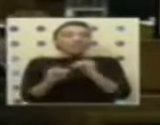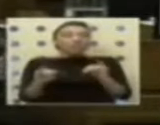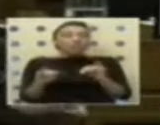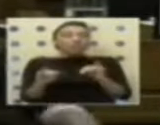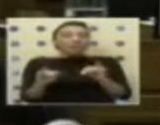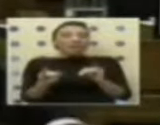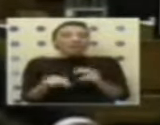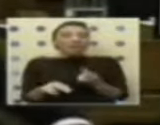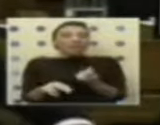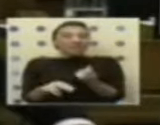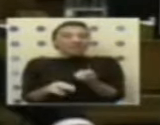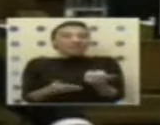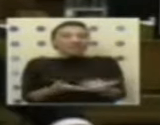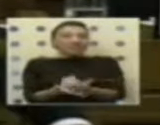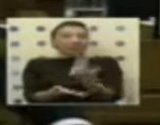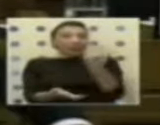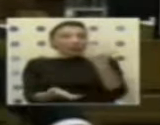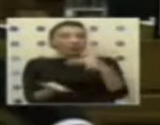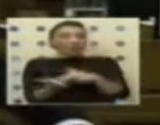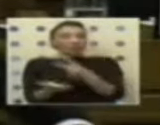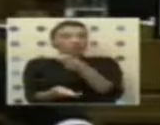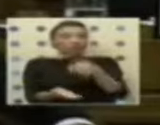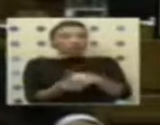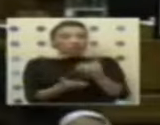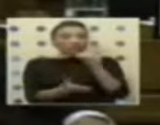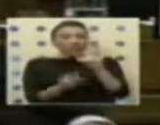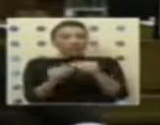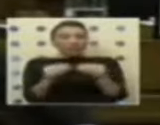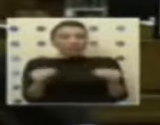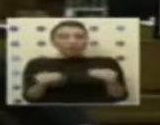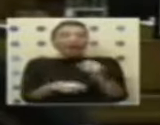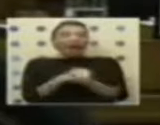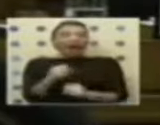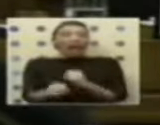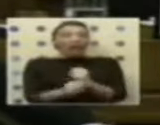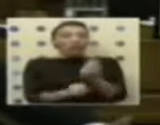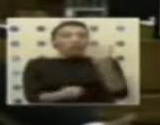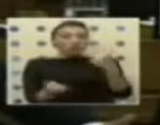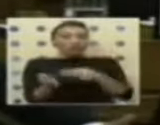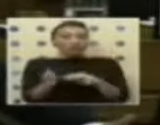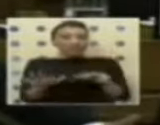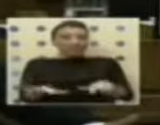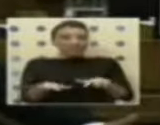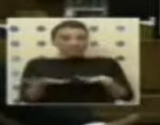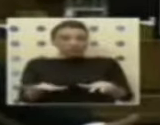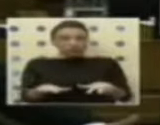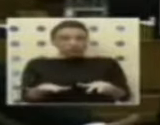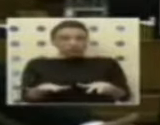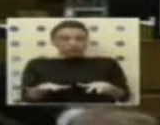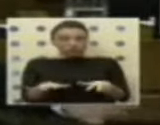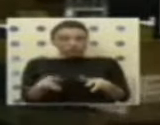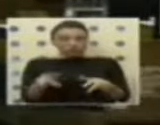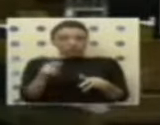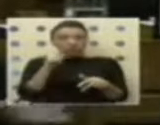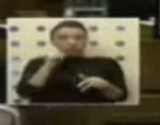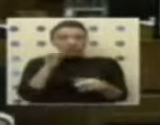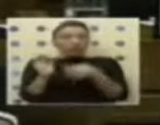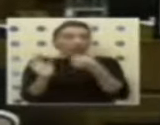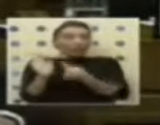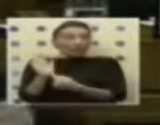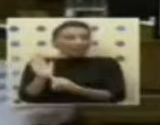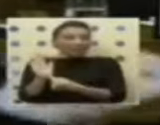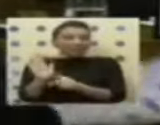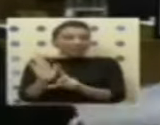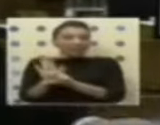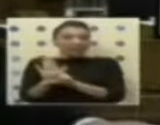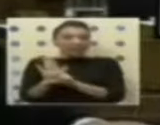va a recaudar en régimen los 8.200 millones de dólares el año 2018. Estoy hablando de lo que dice la ley,